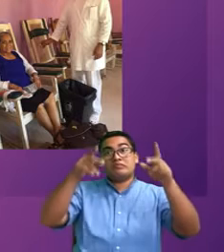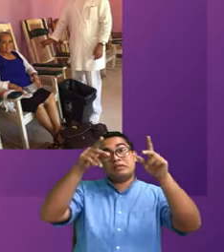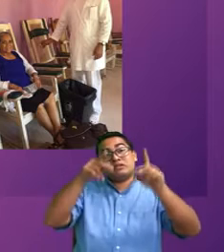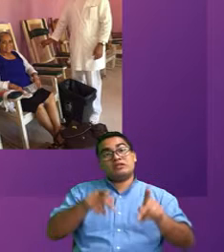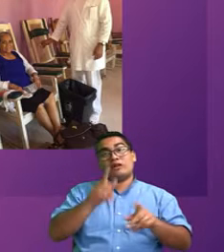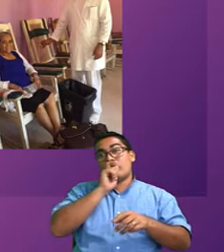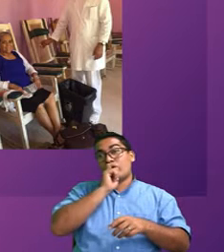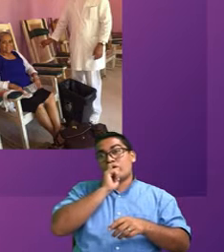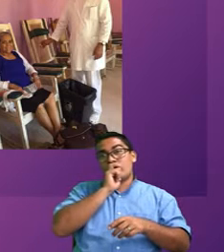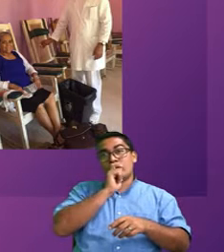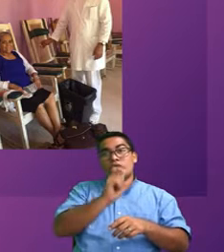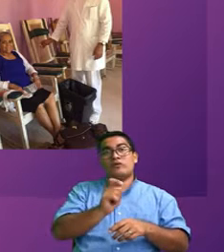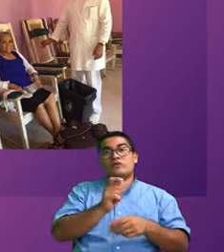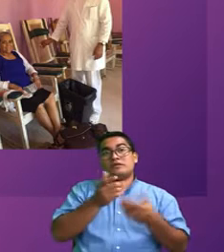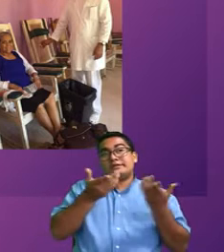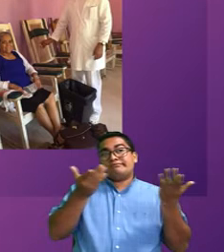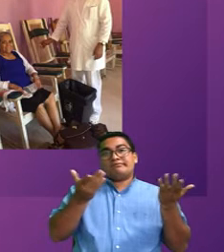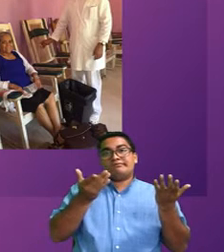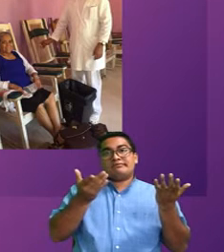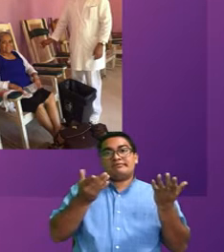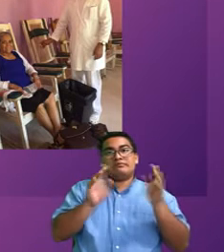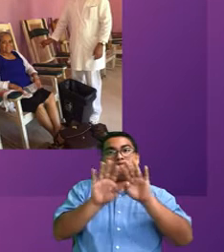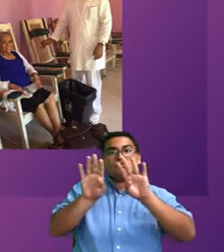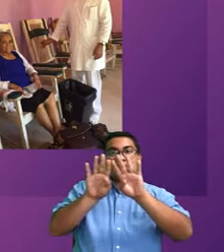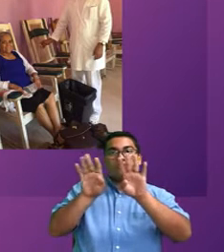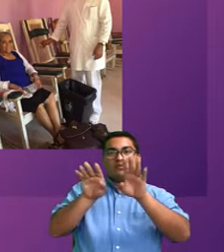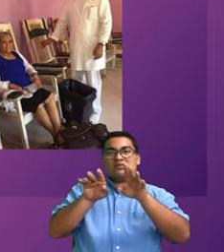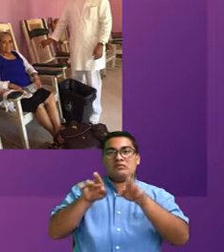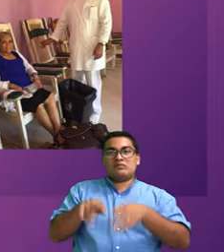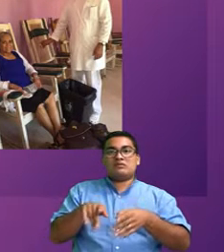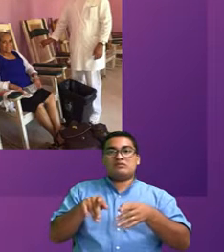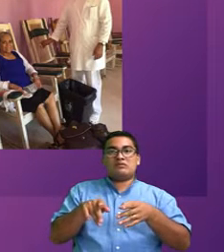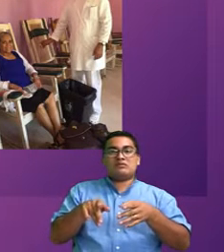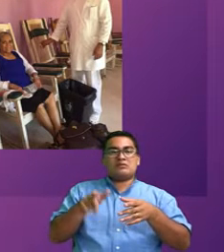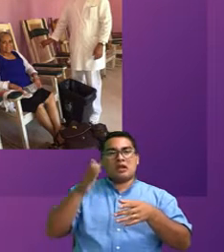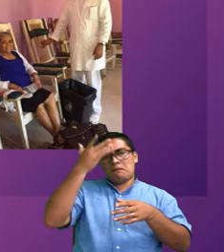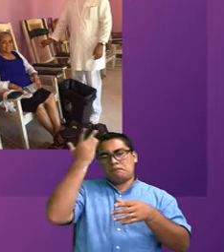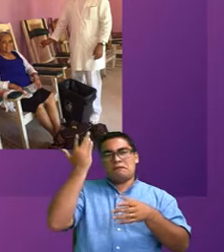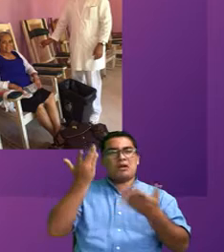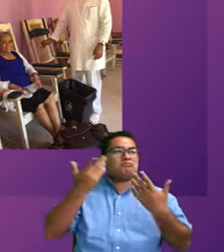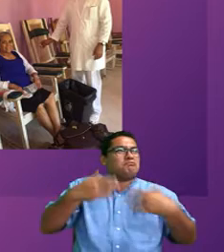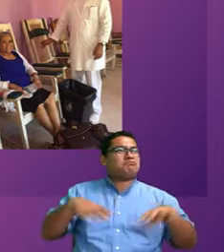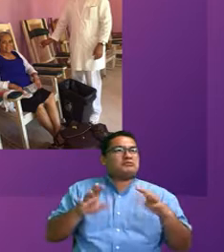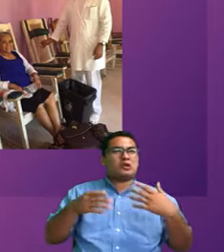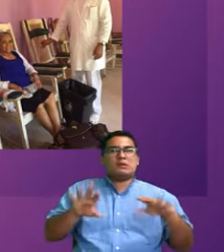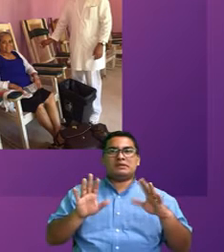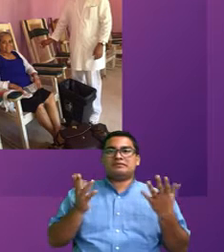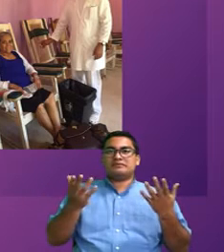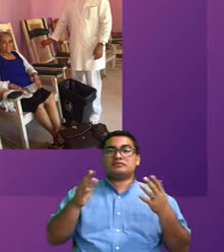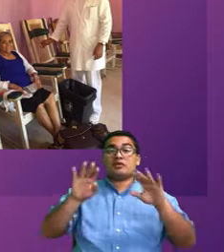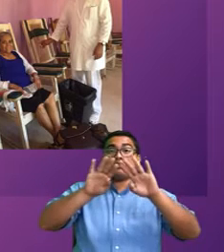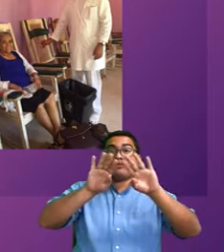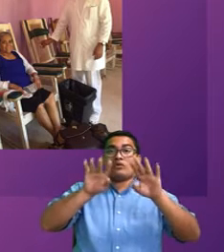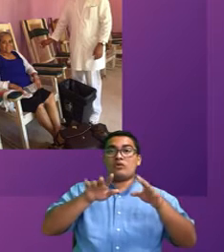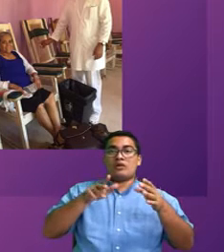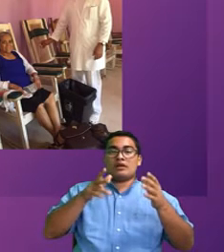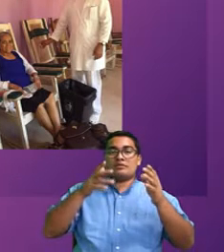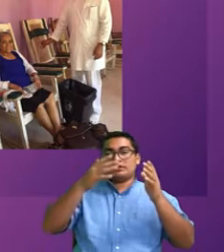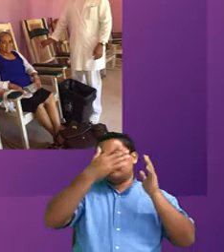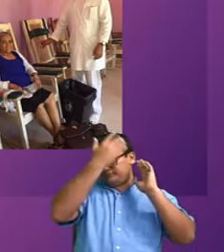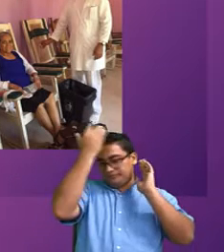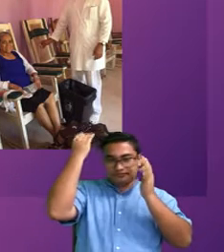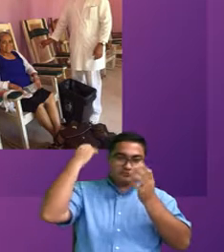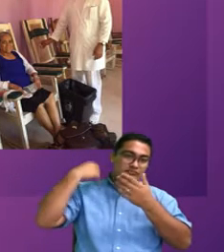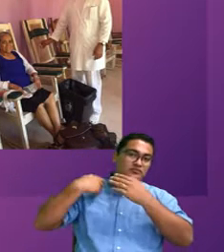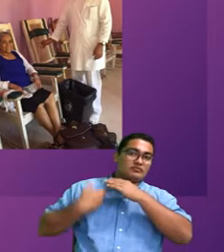sienta mejor, porque todas somos diferentes. Hay mujeres que no le importa andar pelona, sí. Hay mujeres que le gusta ponerse una pañoleta, hay